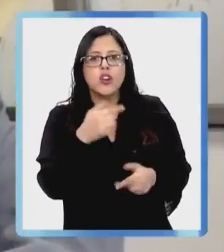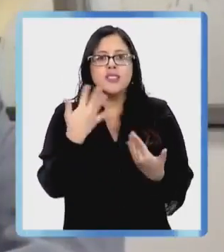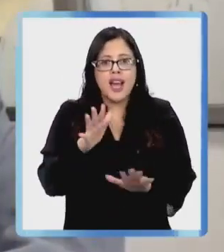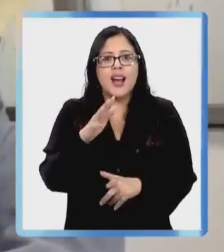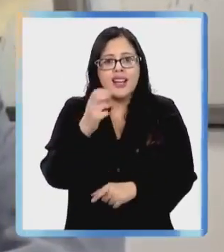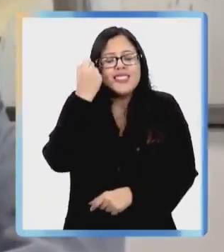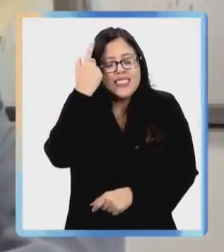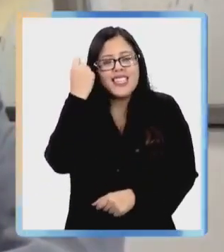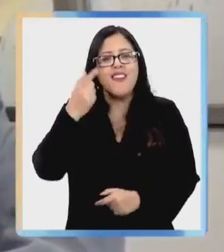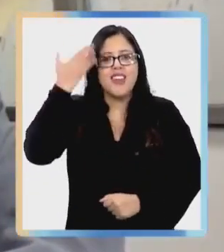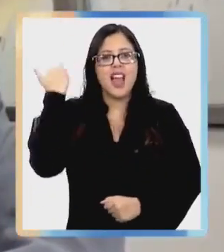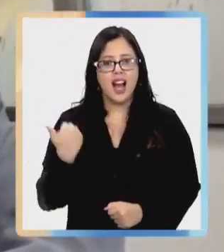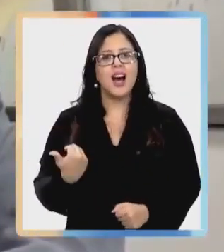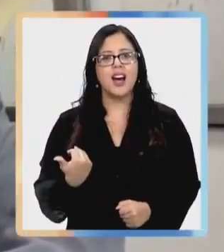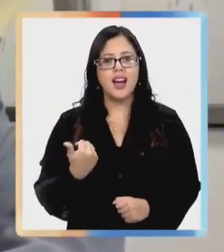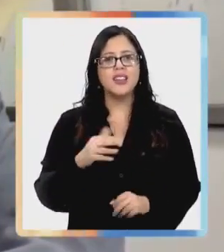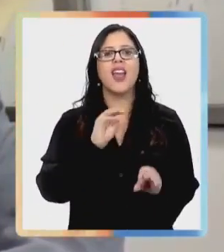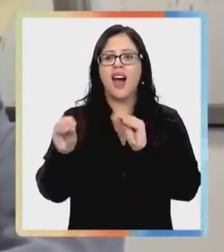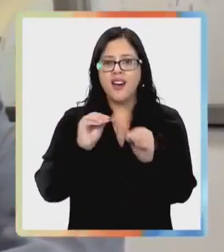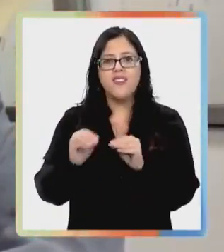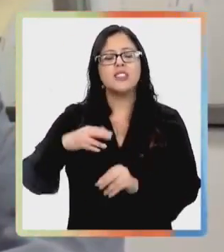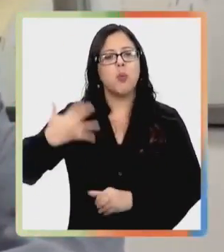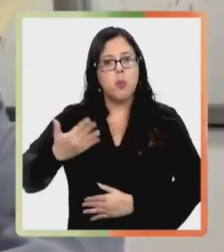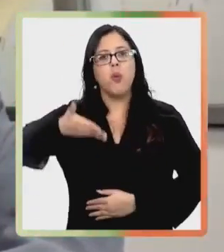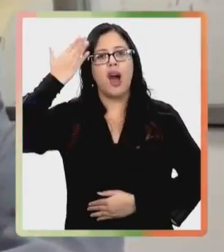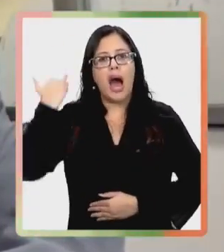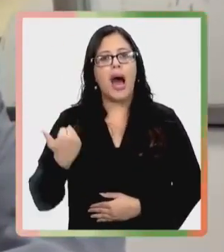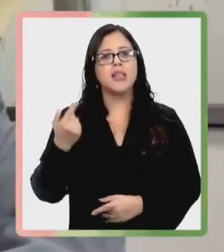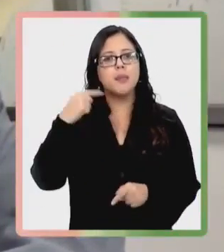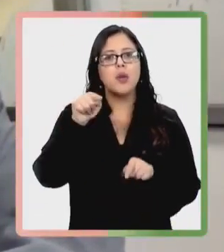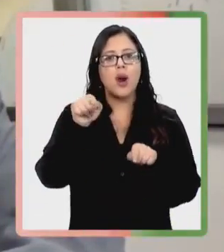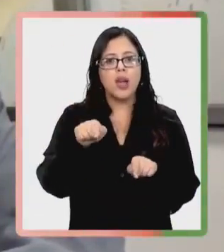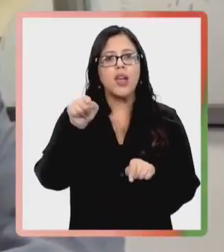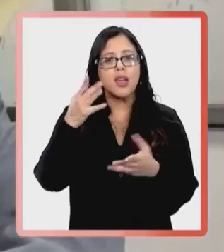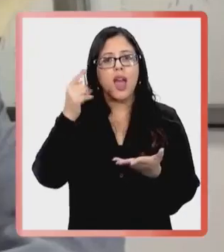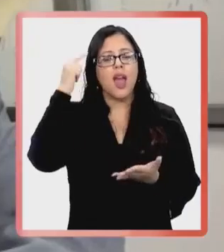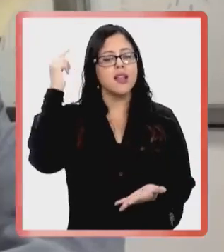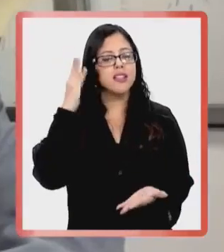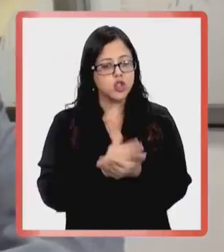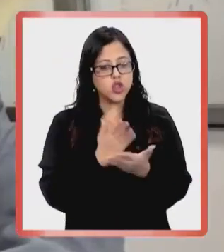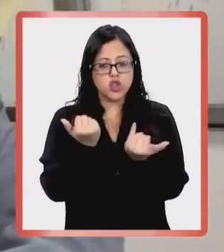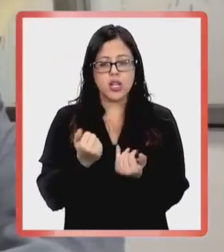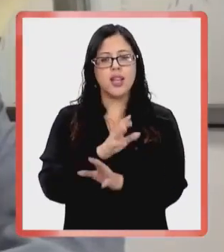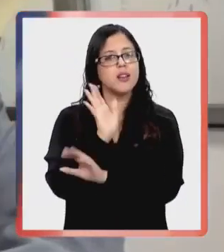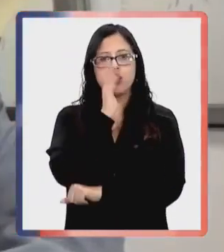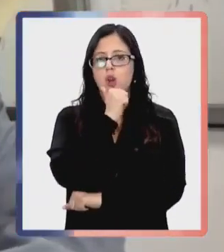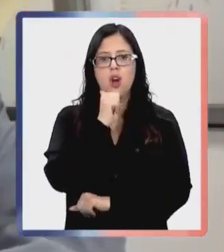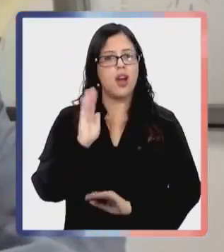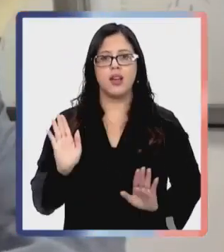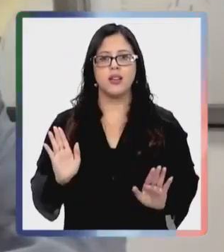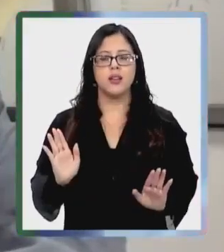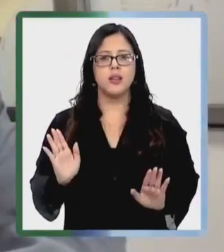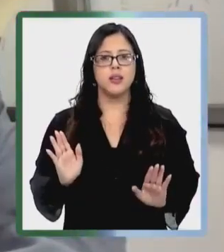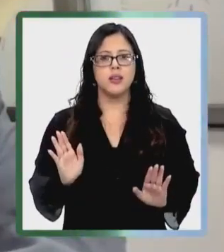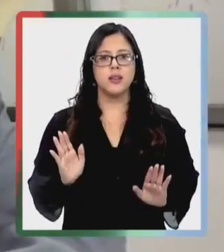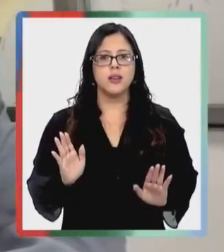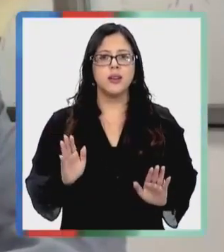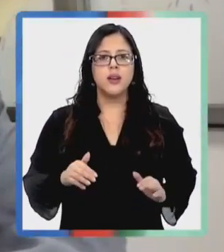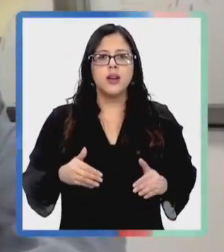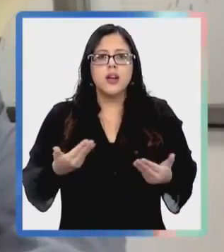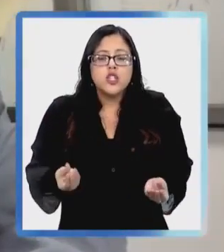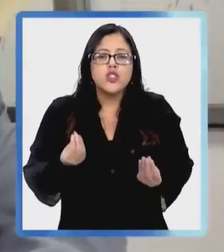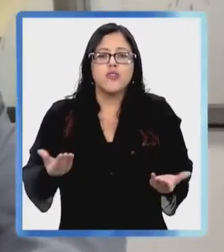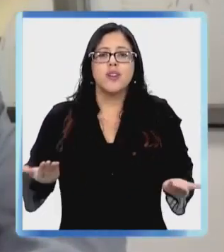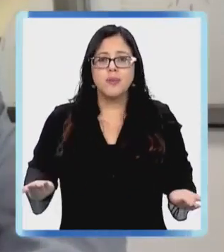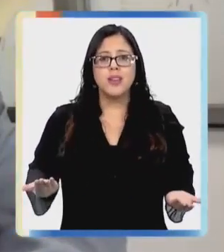venir, hubo avisos importantes y no se tomaron las medidas necesarias. Obviamente que